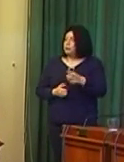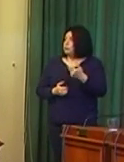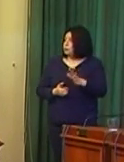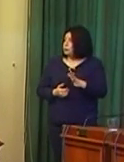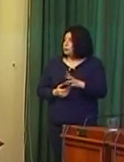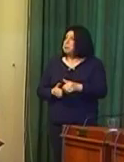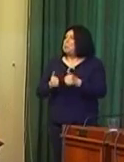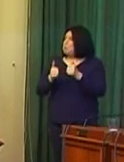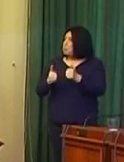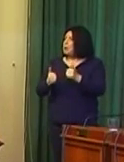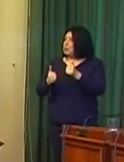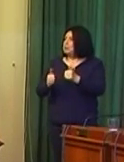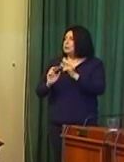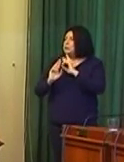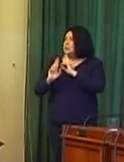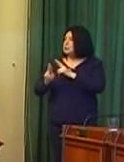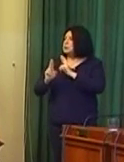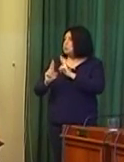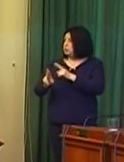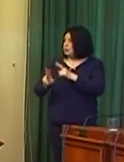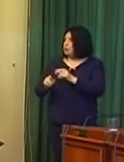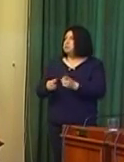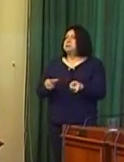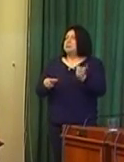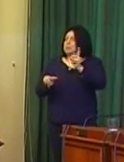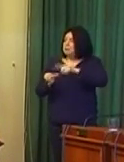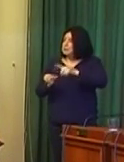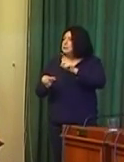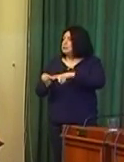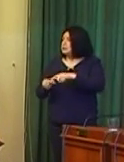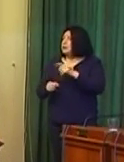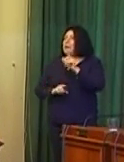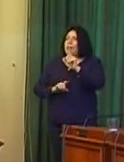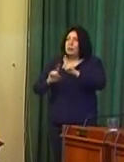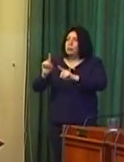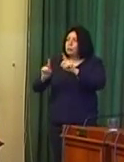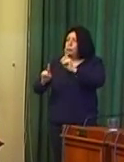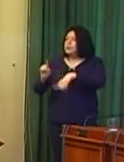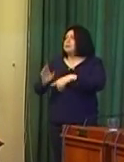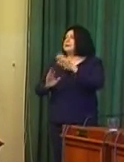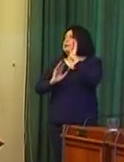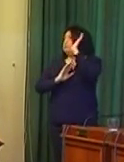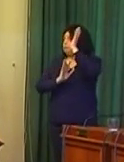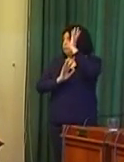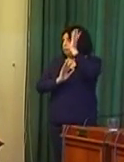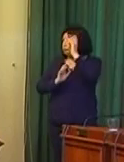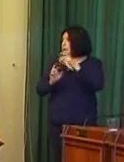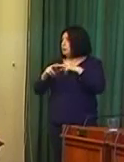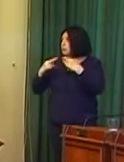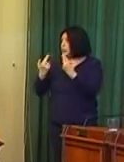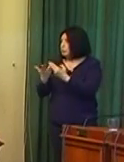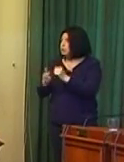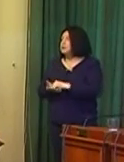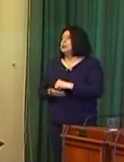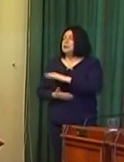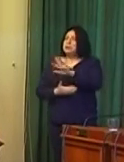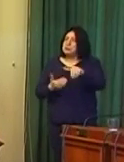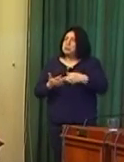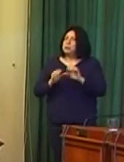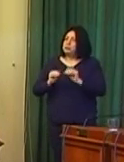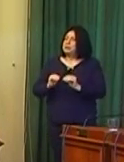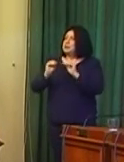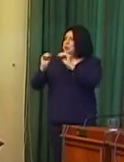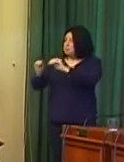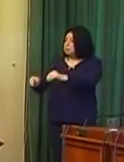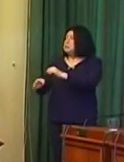muy buenos resultados, ha participado ya de algunas de estas cumbres y todas esas cosas se han ido